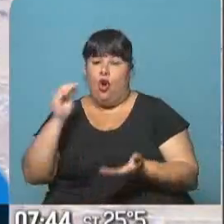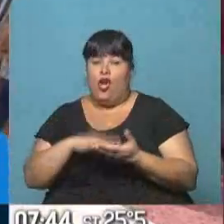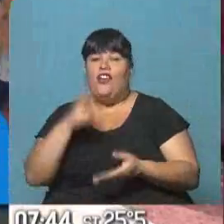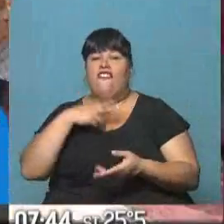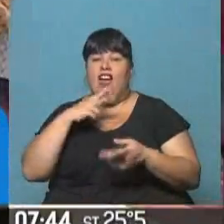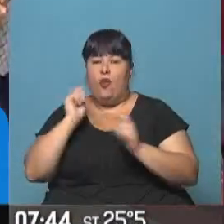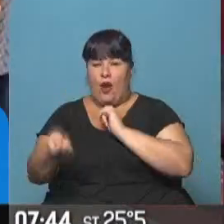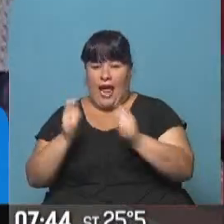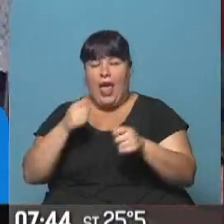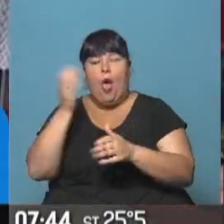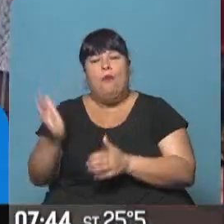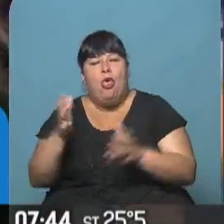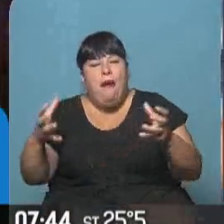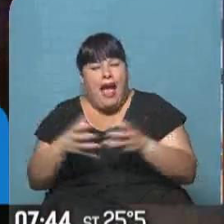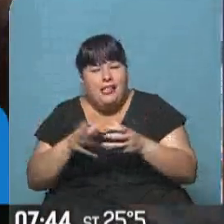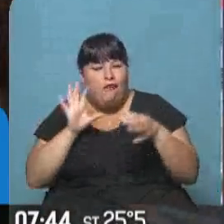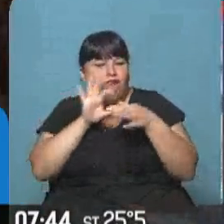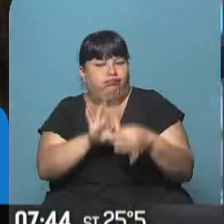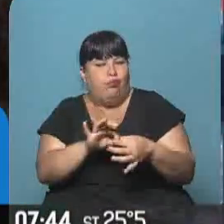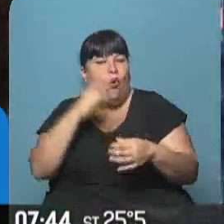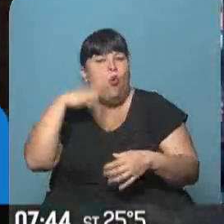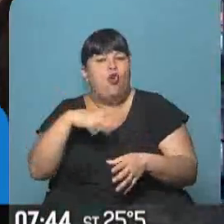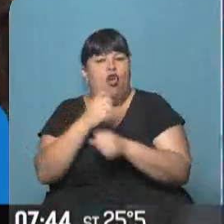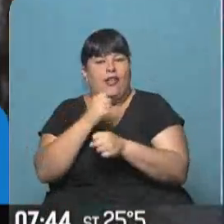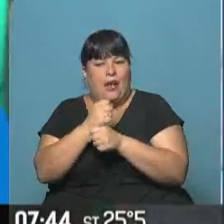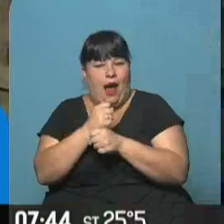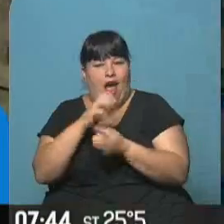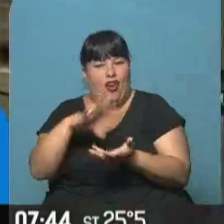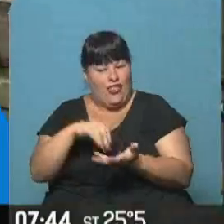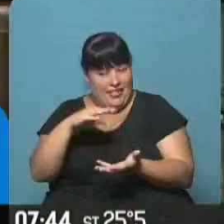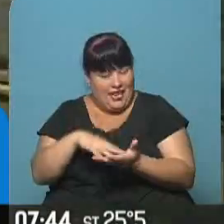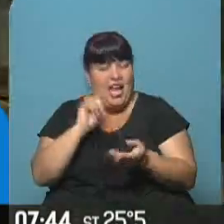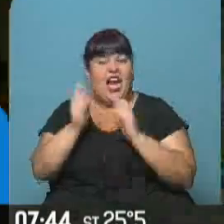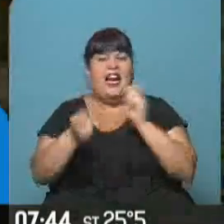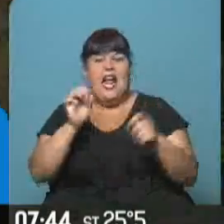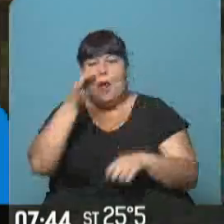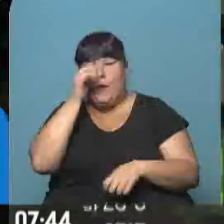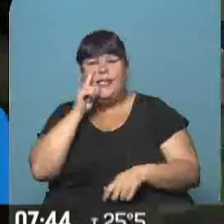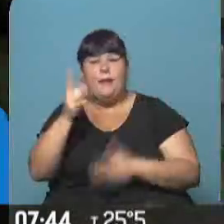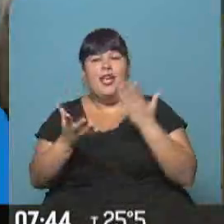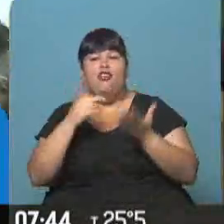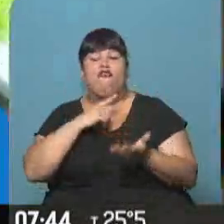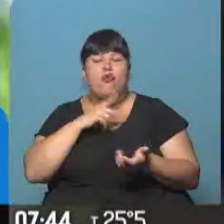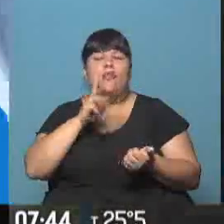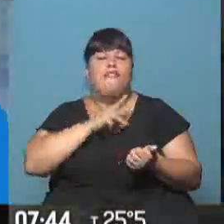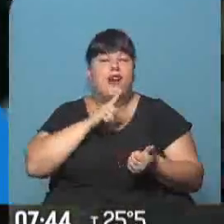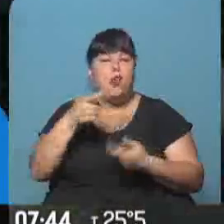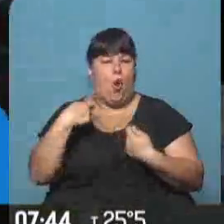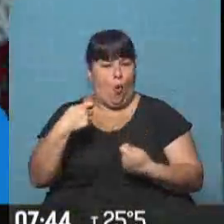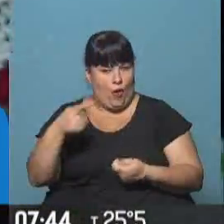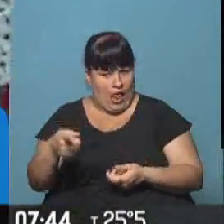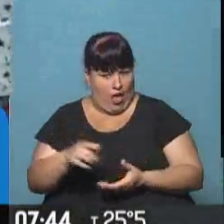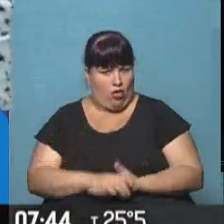verdurazo, los pequeños productores nucleados en la Unión de Trabajadores de la Tierra regalaron 20.000 kilos de frutas y verduras a los